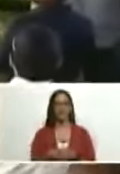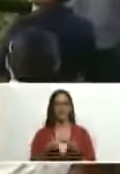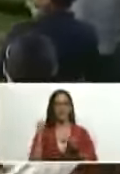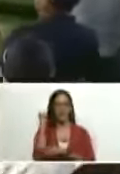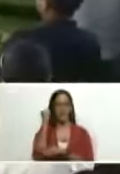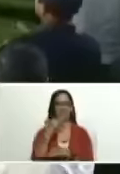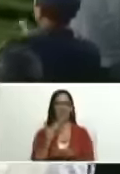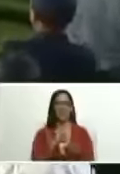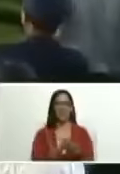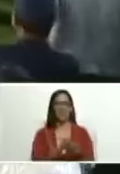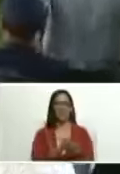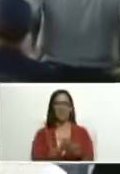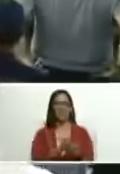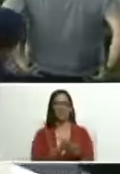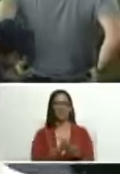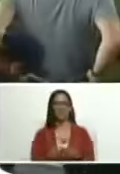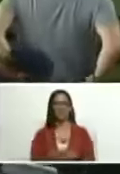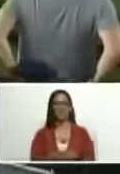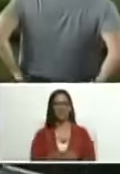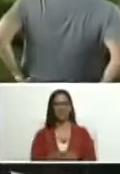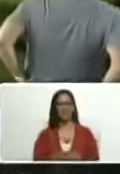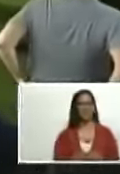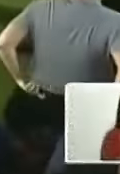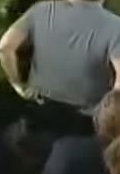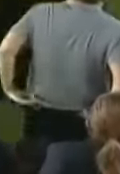Venceremos, gracias. Gracias.